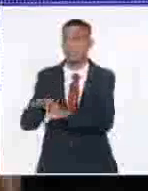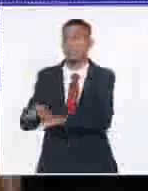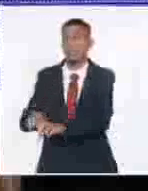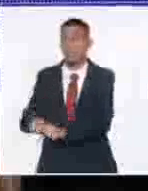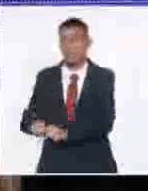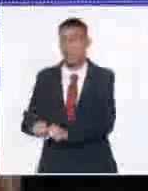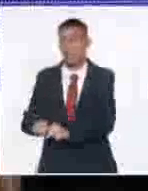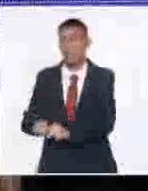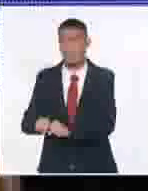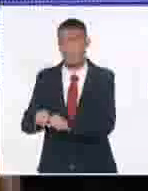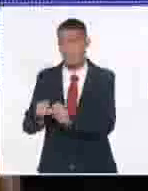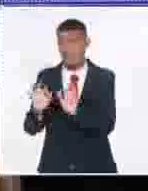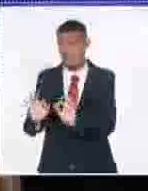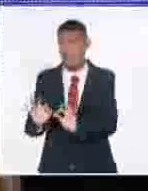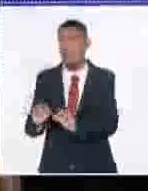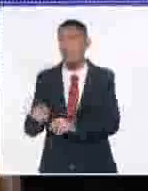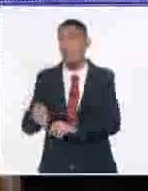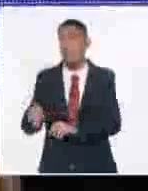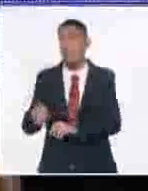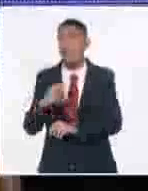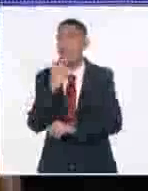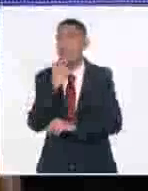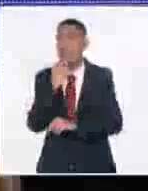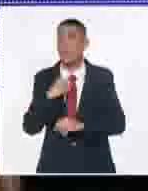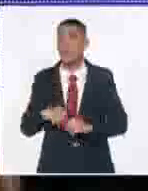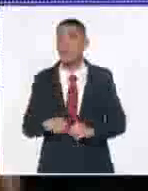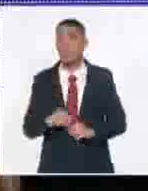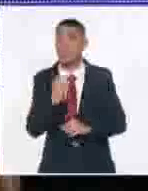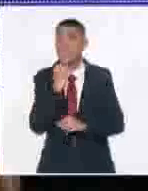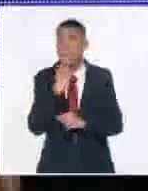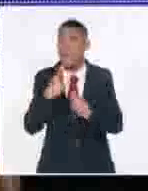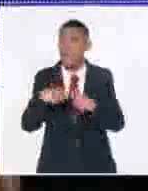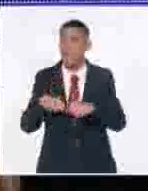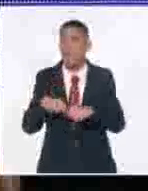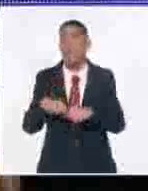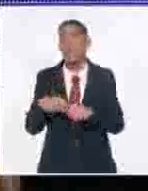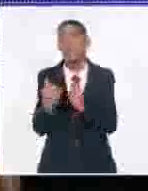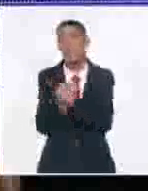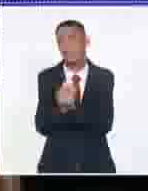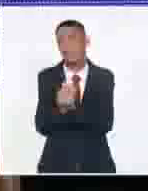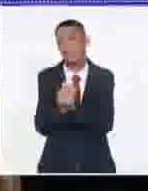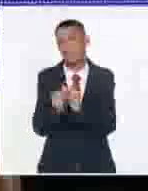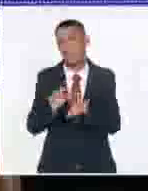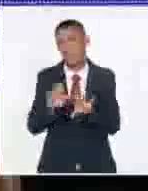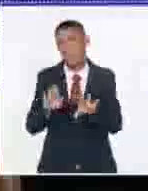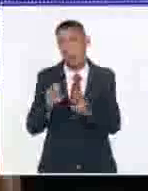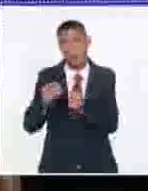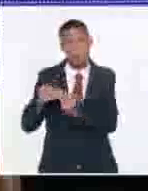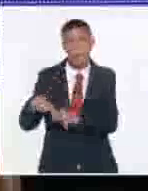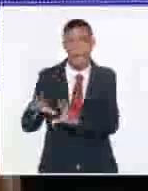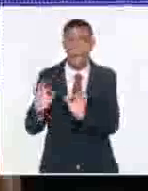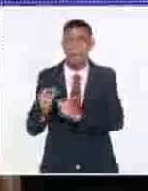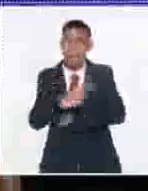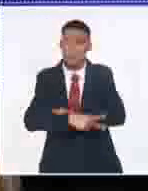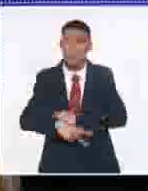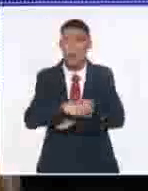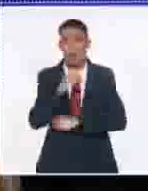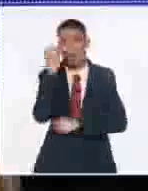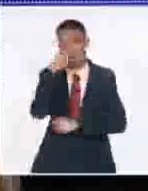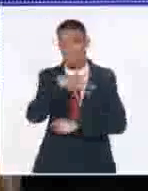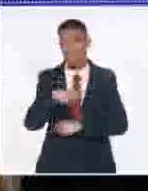derecho internacional y los propósitos y principios de la Carta de Naciones Unidas y su propia